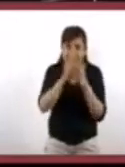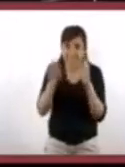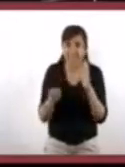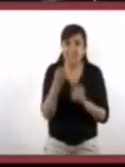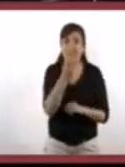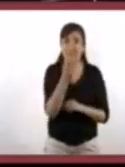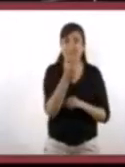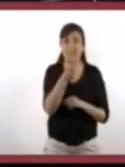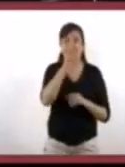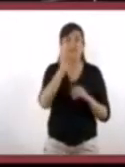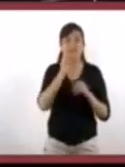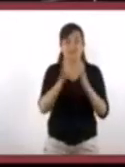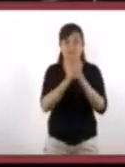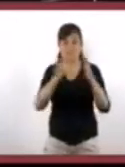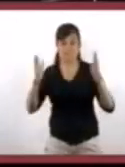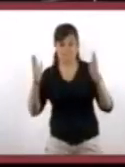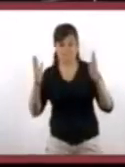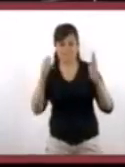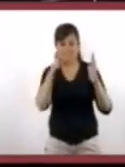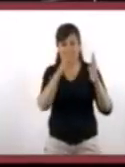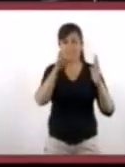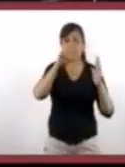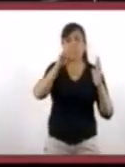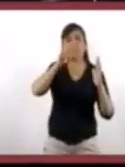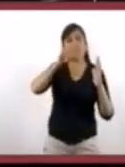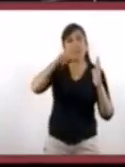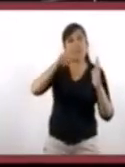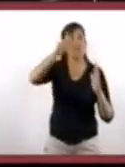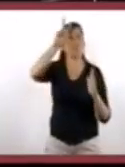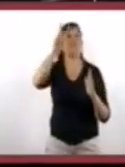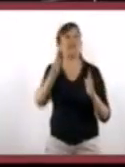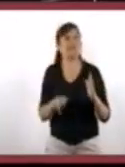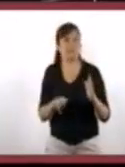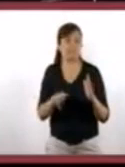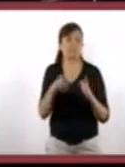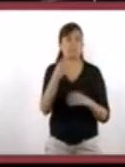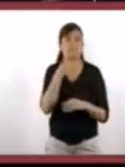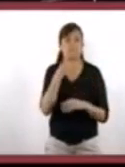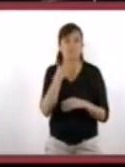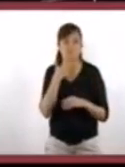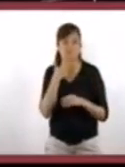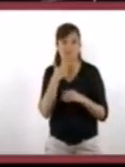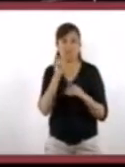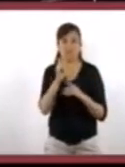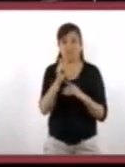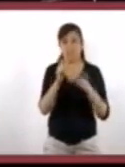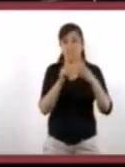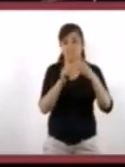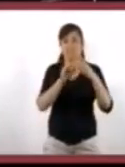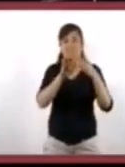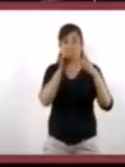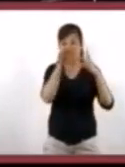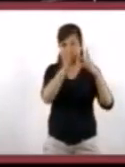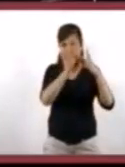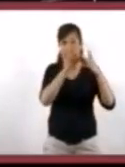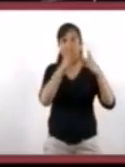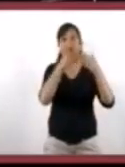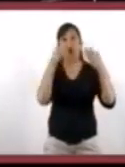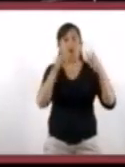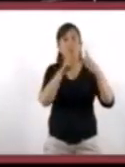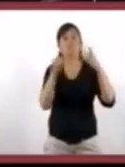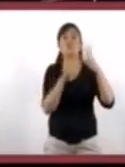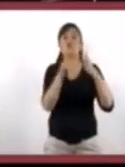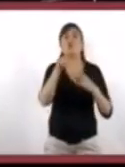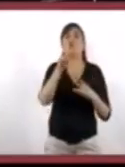la tercera medida de tendencia central, y esta es la medida que en la vida real muy probablemente se usa menos, es la moda. Una medida que la gente